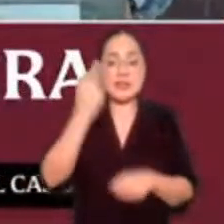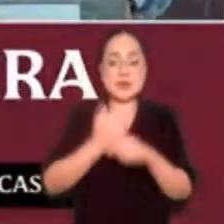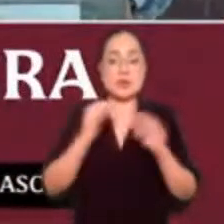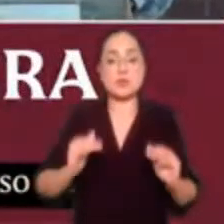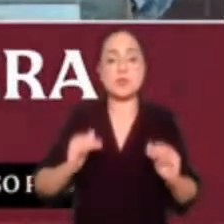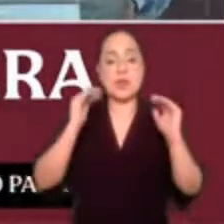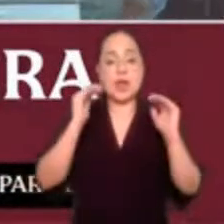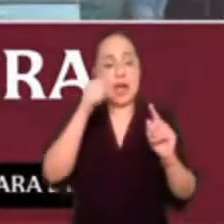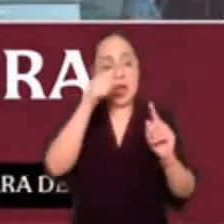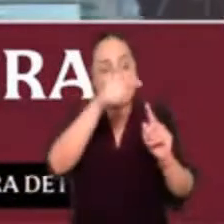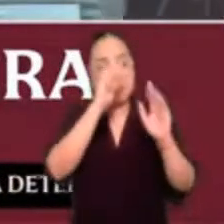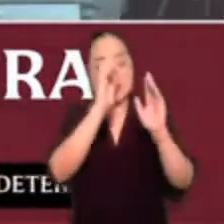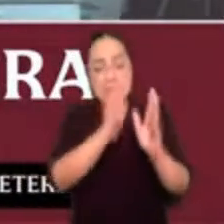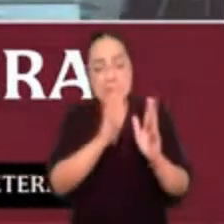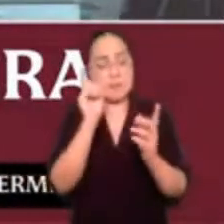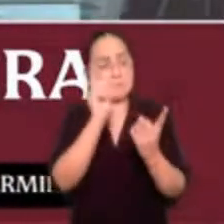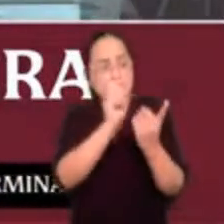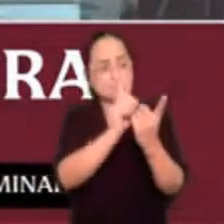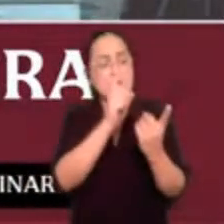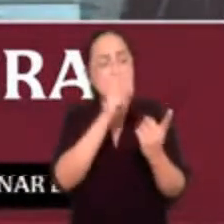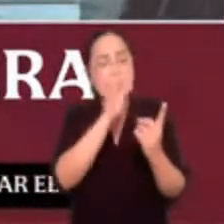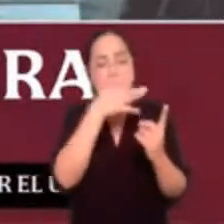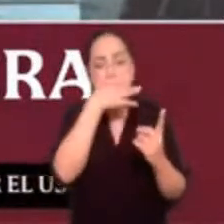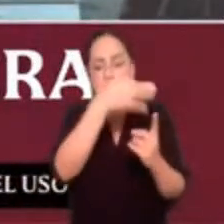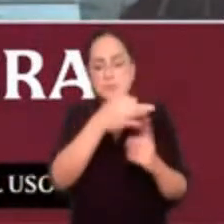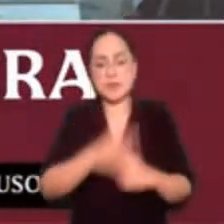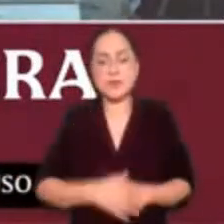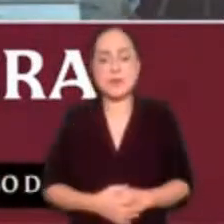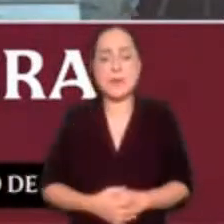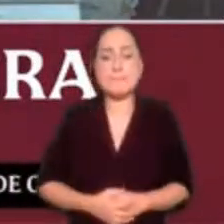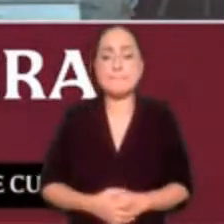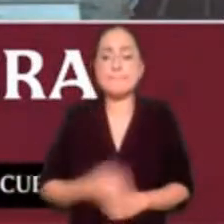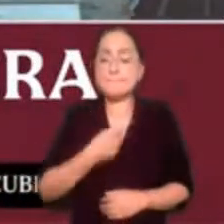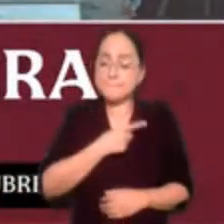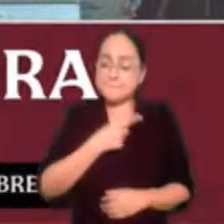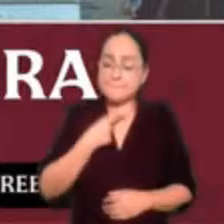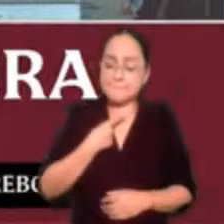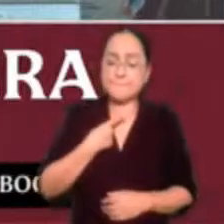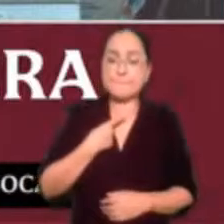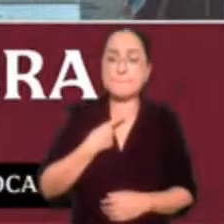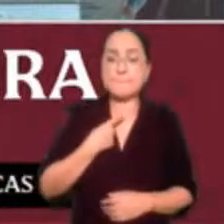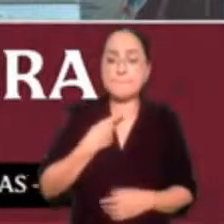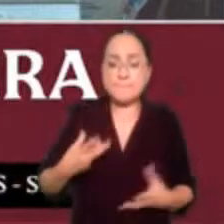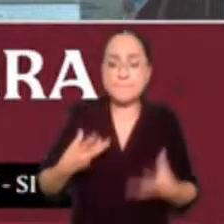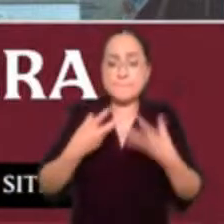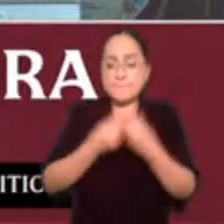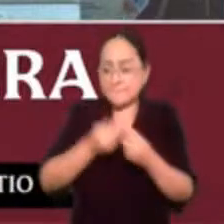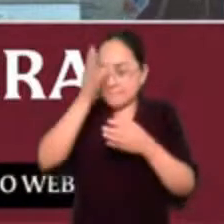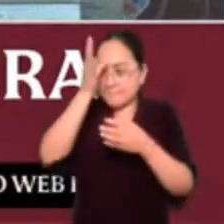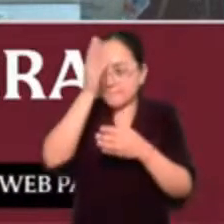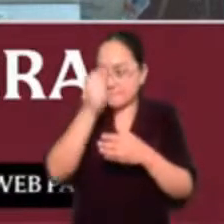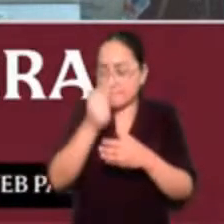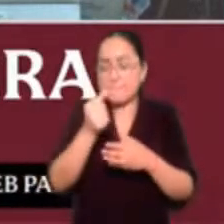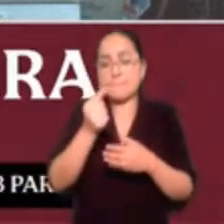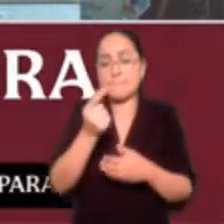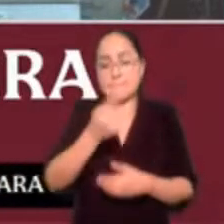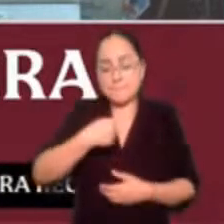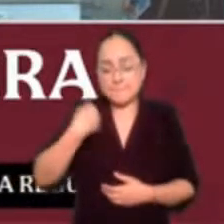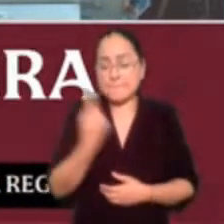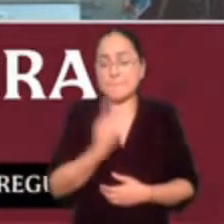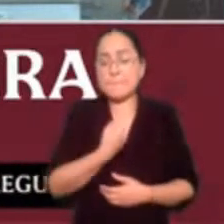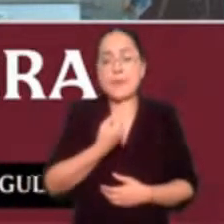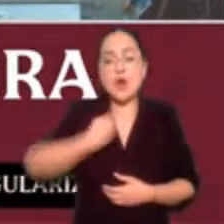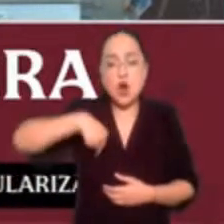dijo el SAT, ya estuvieron allá, que busquemos un convenio en donde nosotros